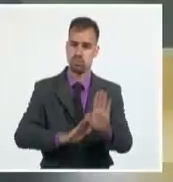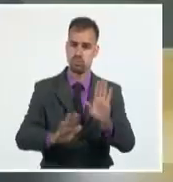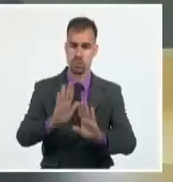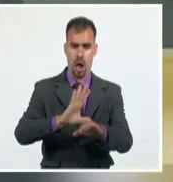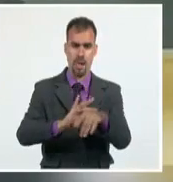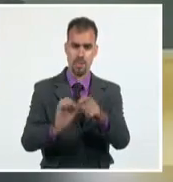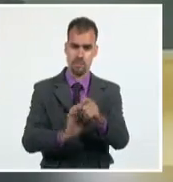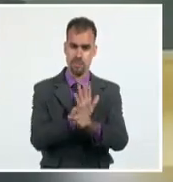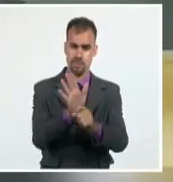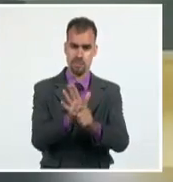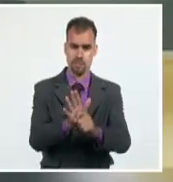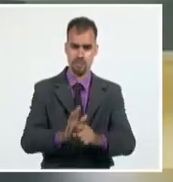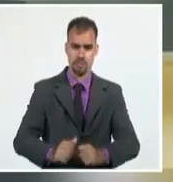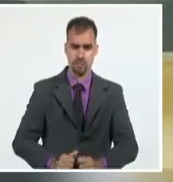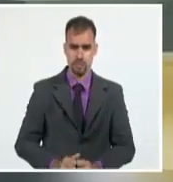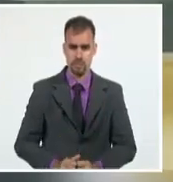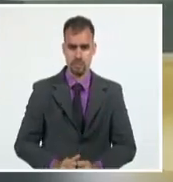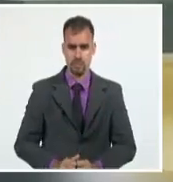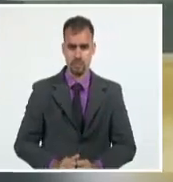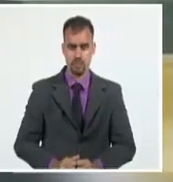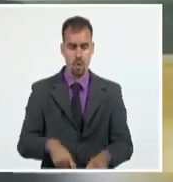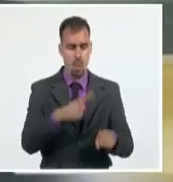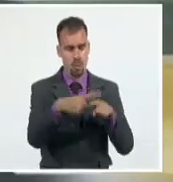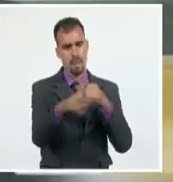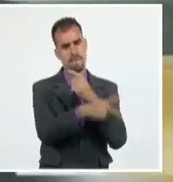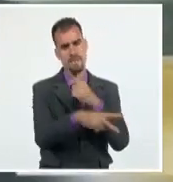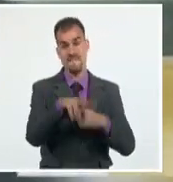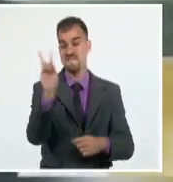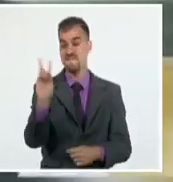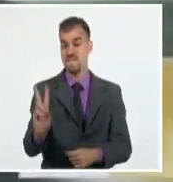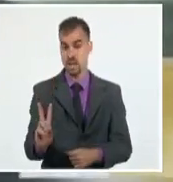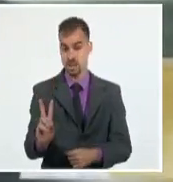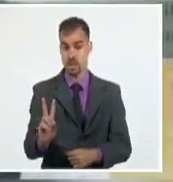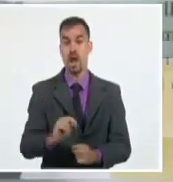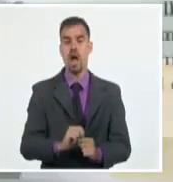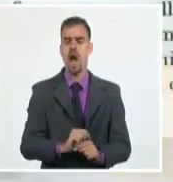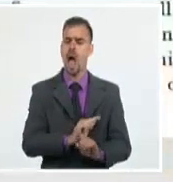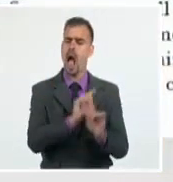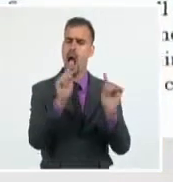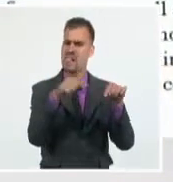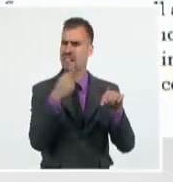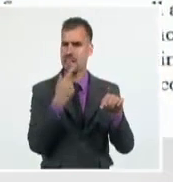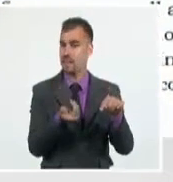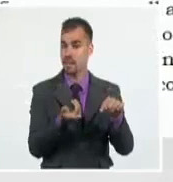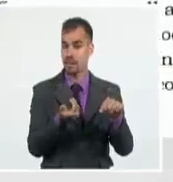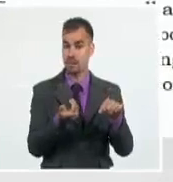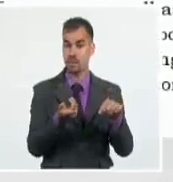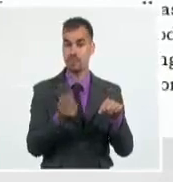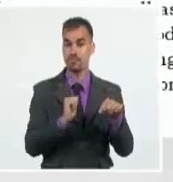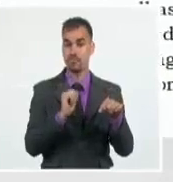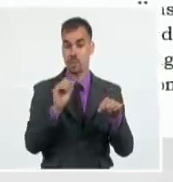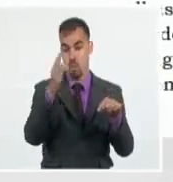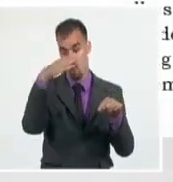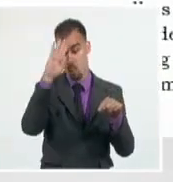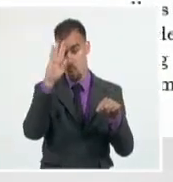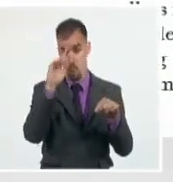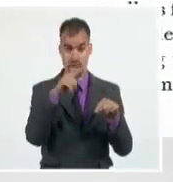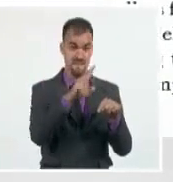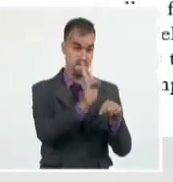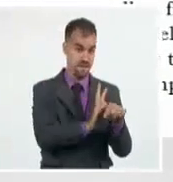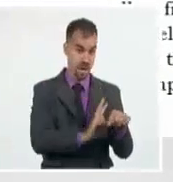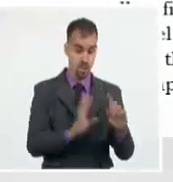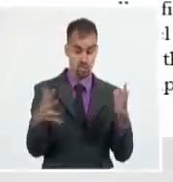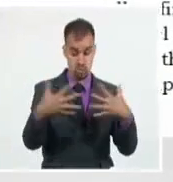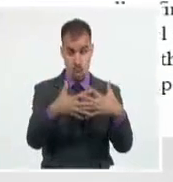COVID-19, mientras la misiva del partido vietnamita enfatiza la relación especial entre Cuba y Vietnam, en la cual